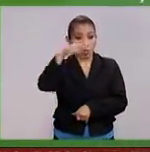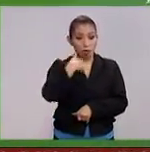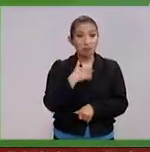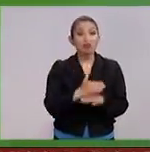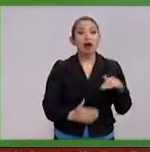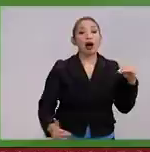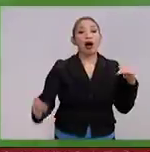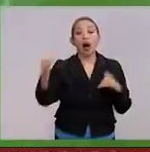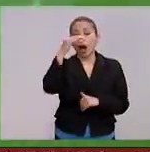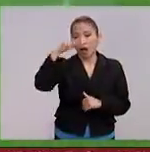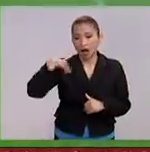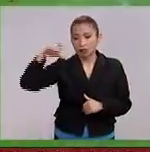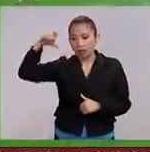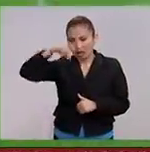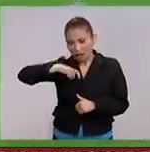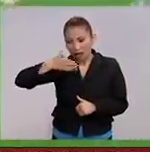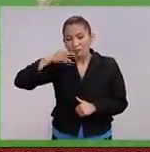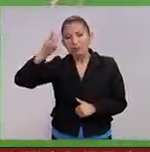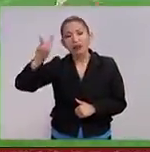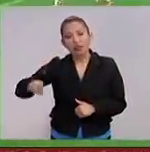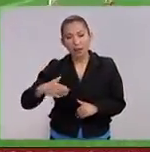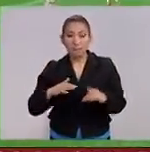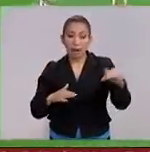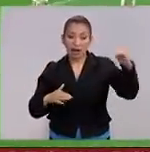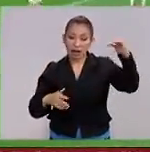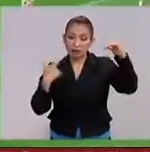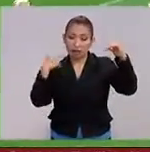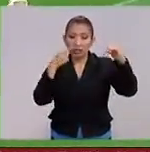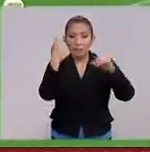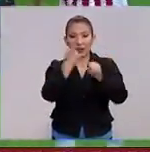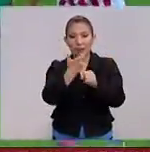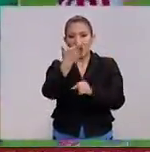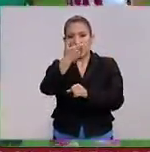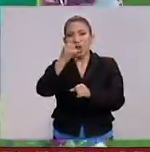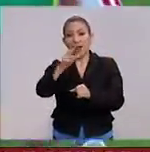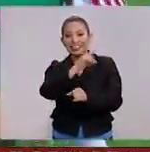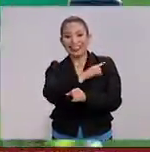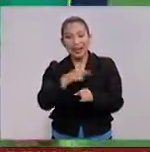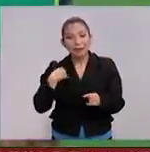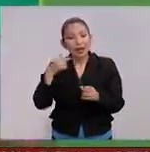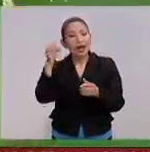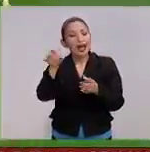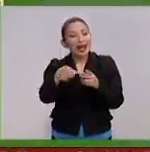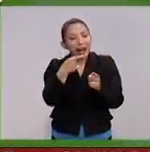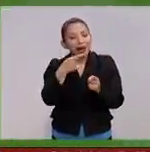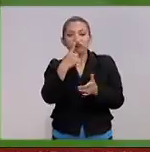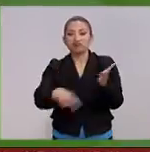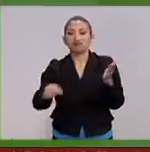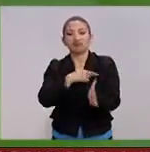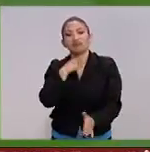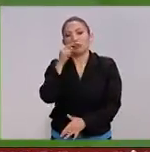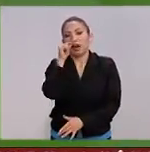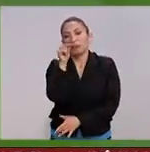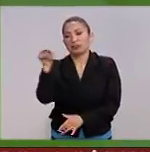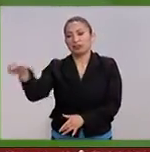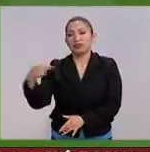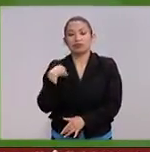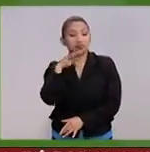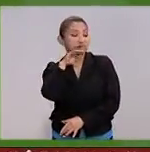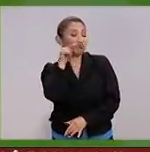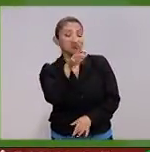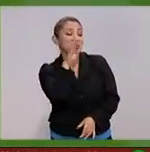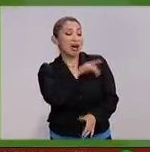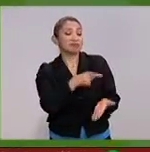la cancha al américa sin duda alguna bueno pues este primer gol que tenía que habérselo contado lo anula fernando guerrero el árbitro fue el